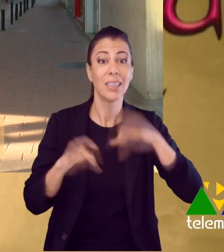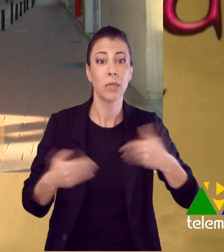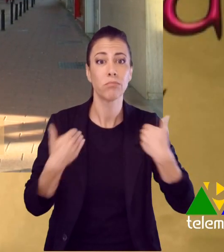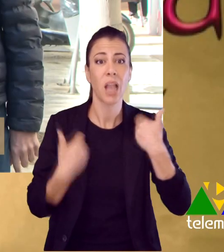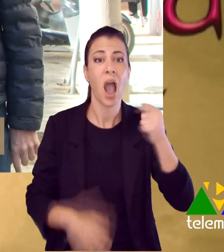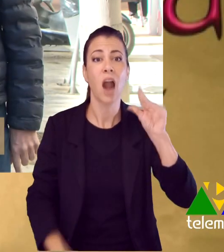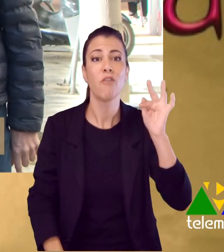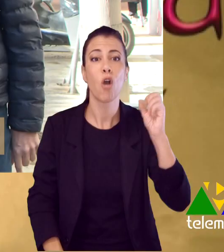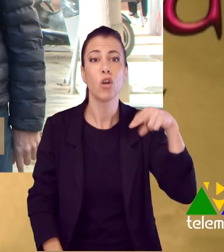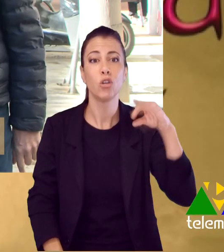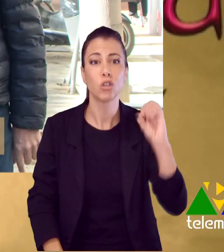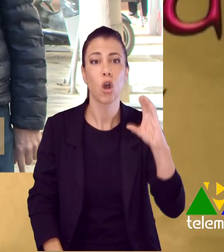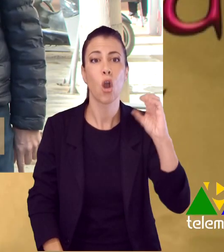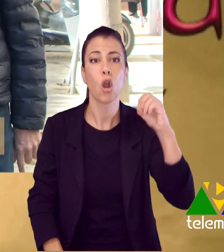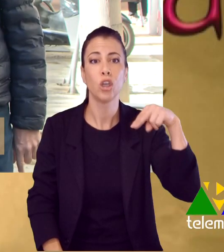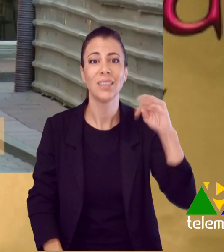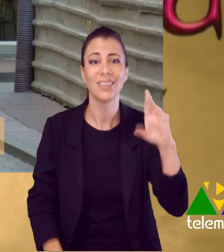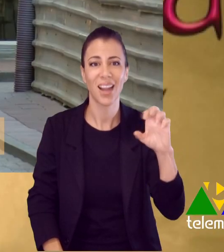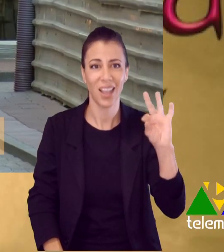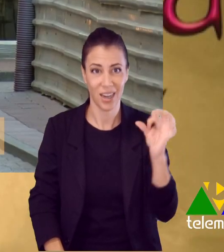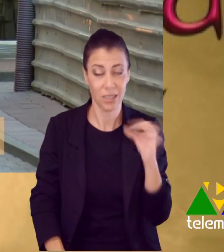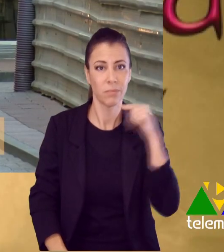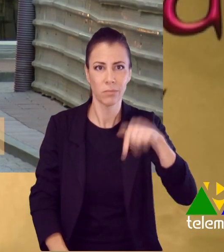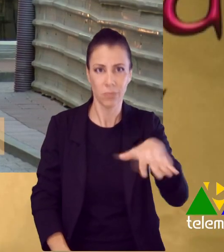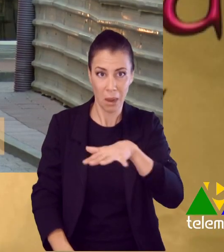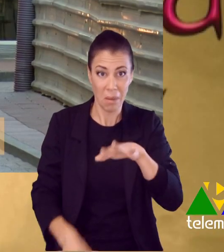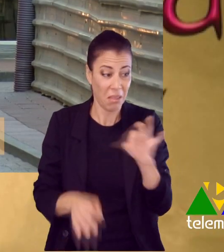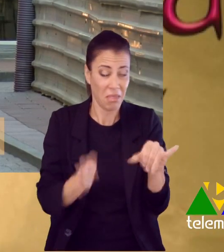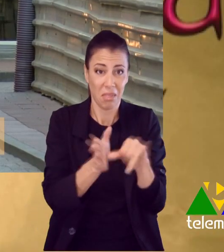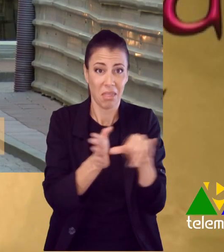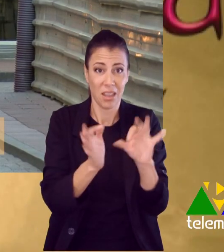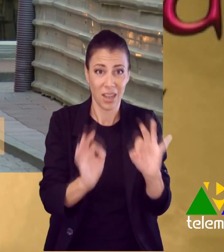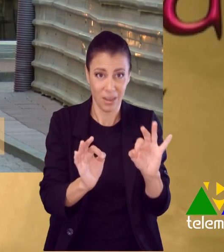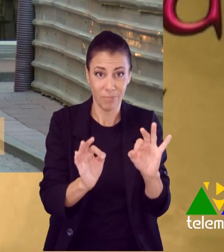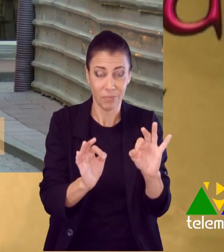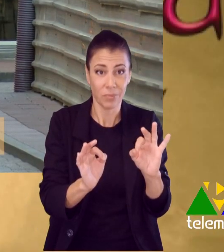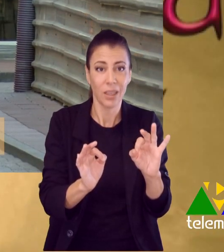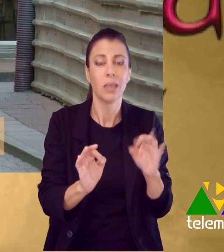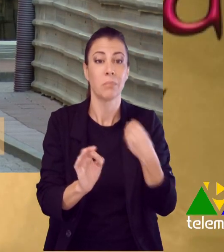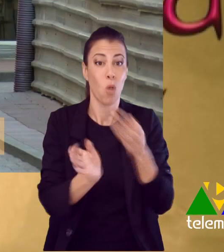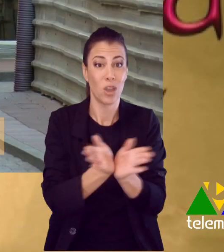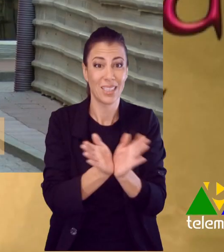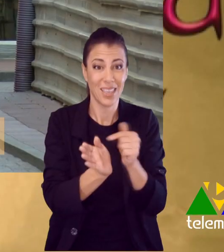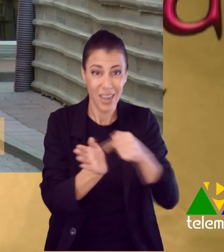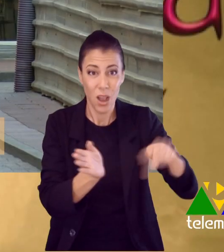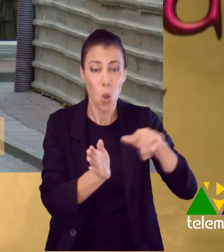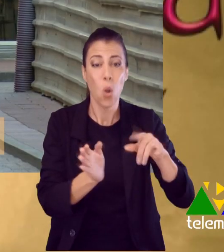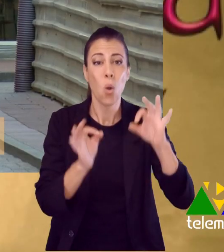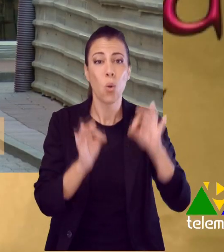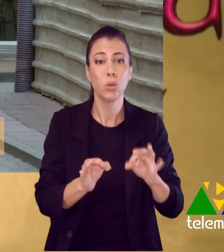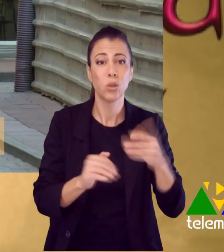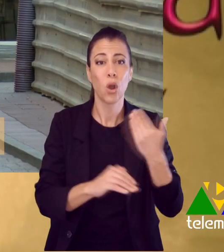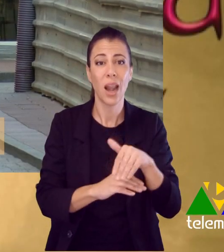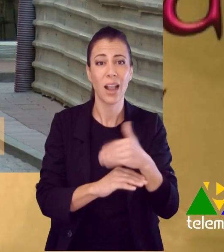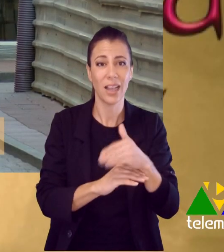estuvo aquí en la esquina justo de la plaza Díaz Moreu, de la calle de Díaz Moreu, Emilio Moré, justo con la